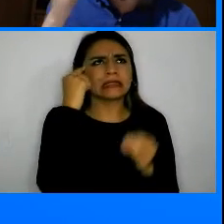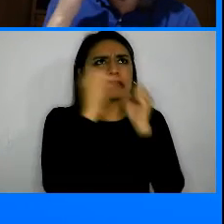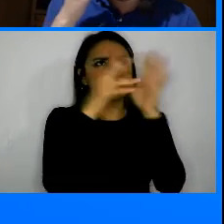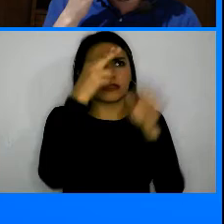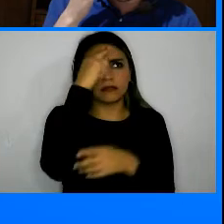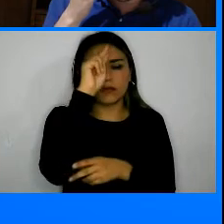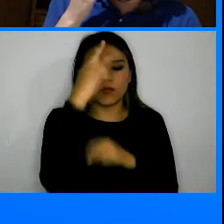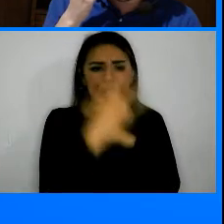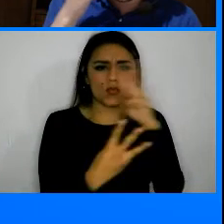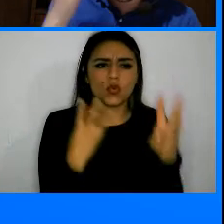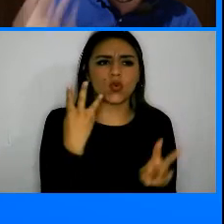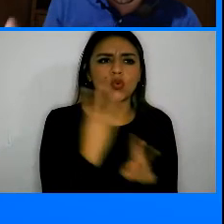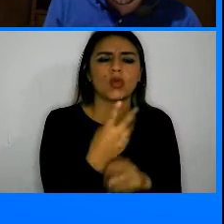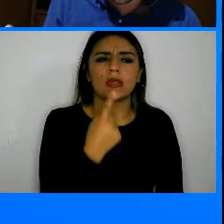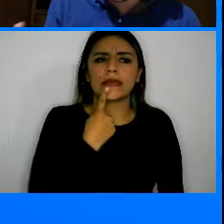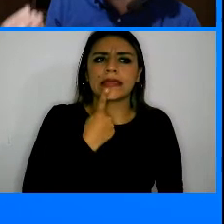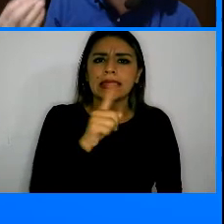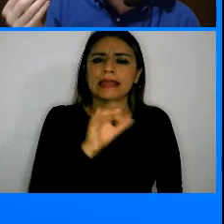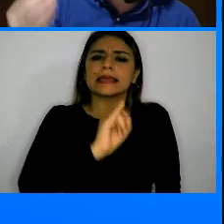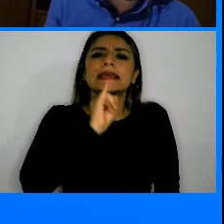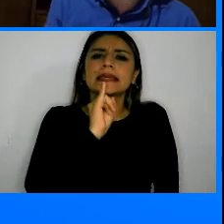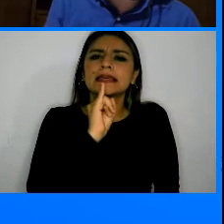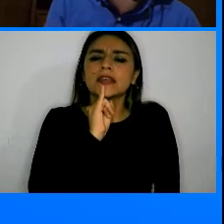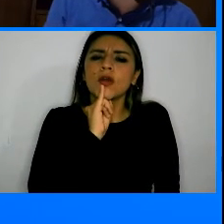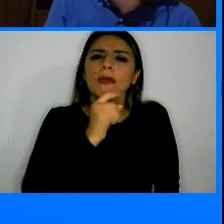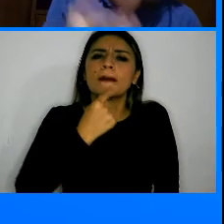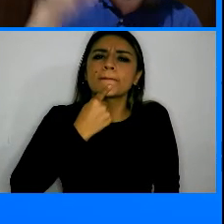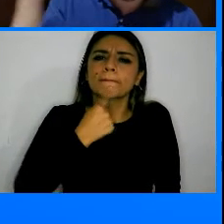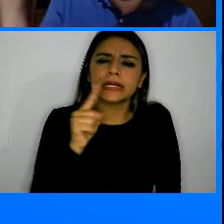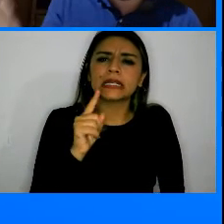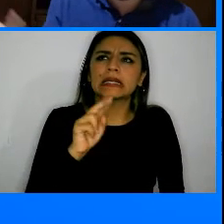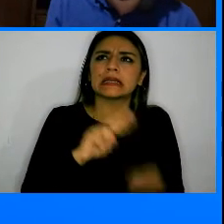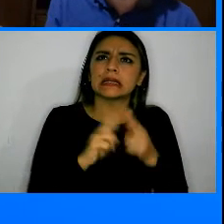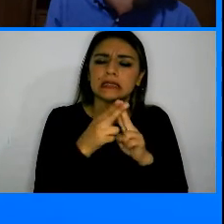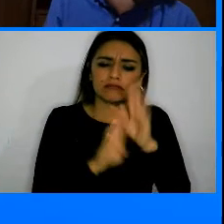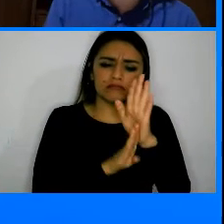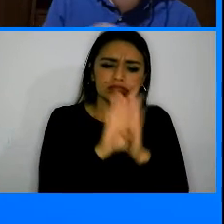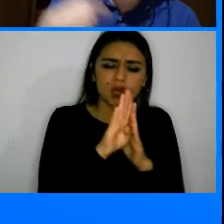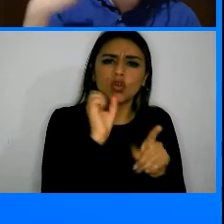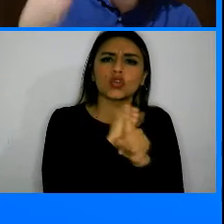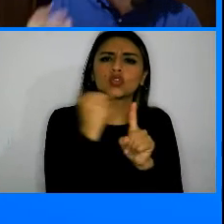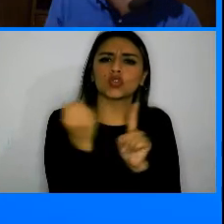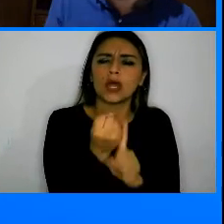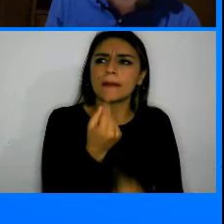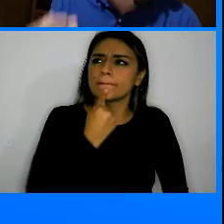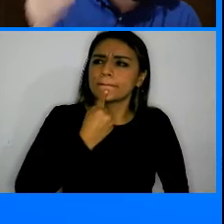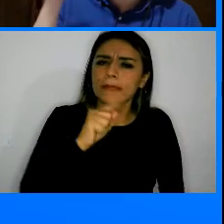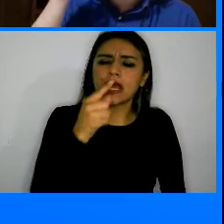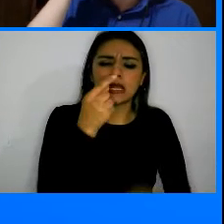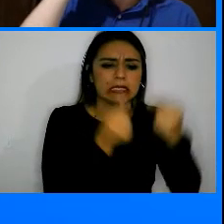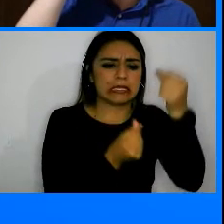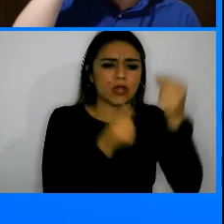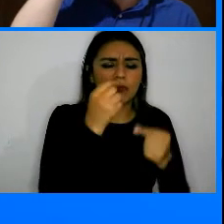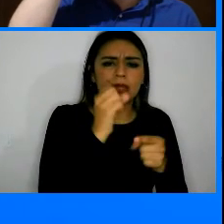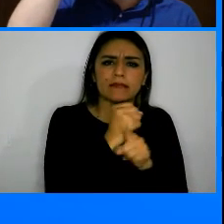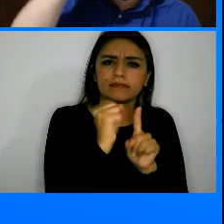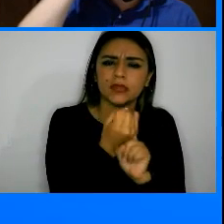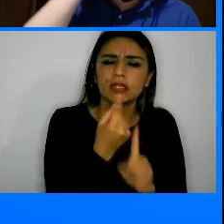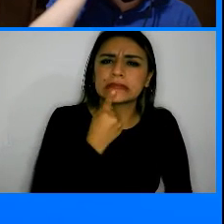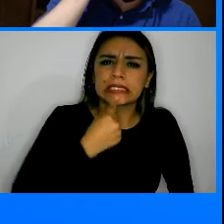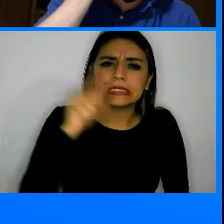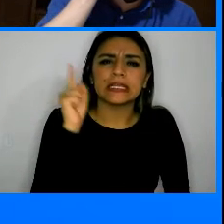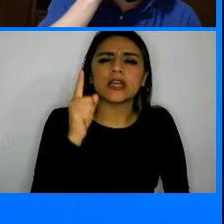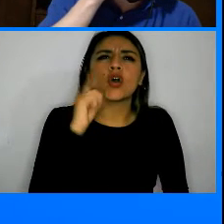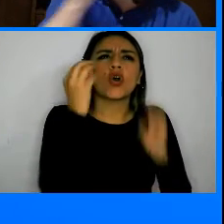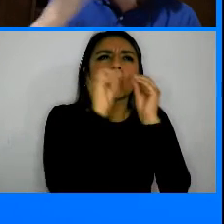tenía un idioma distinto, tenía unos desarrollos sociales distintos, una economía distinta, una